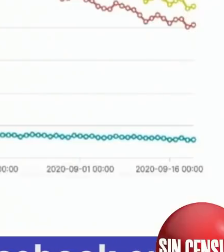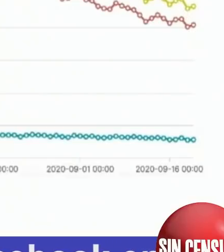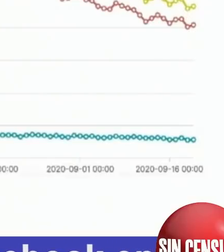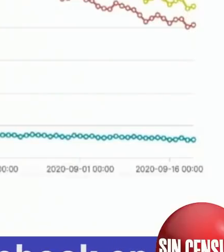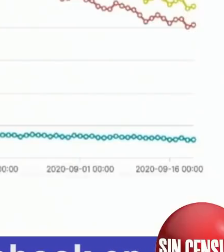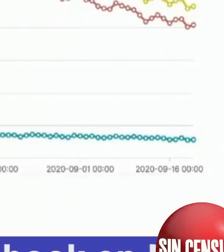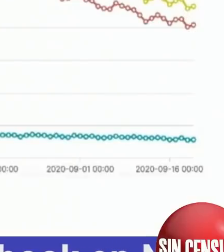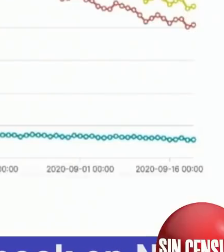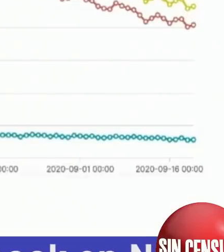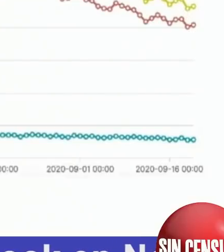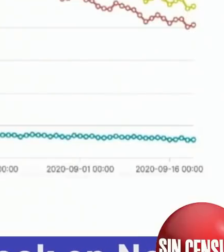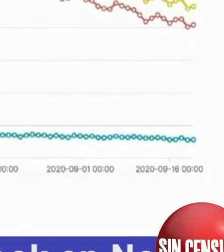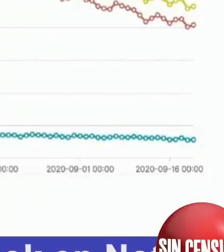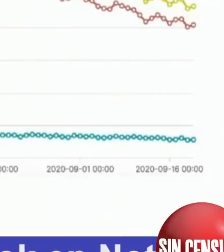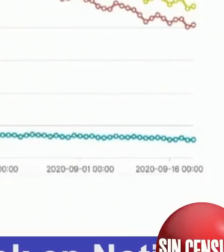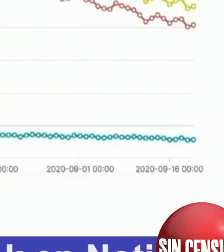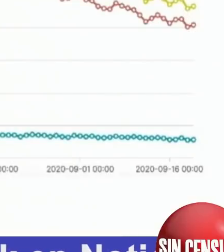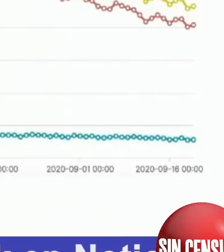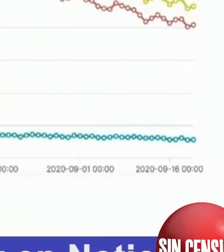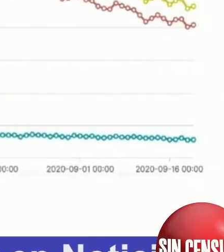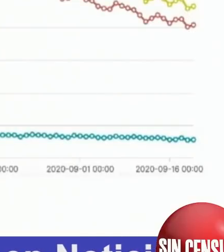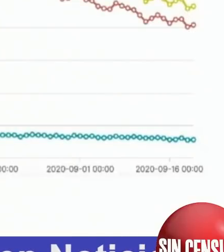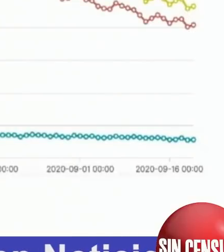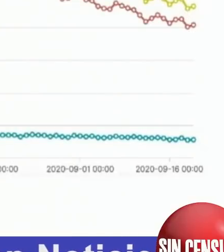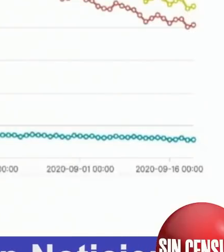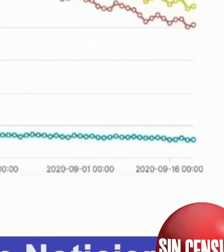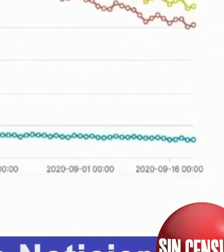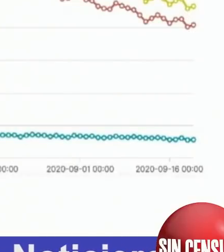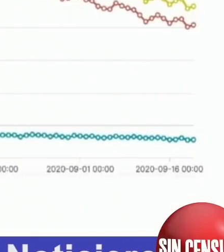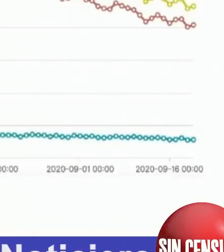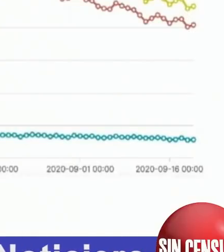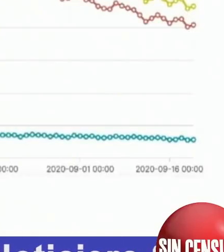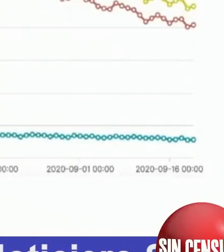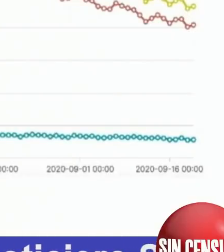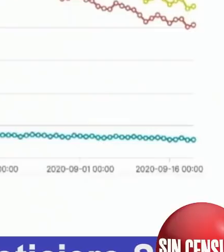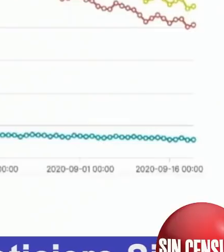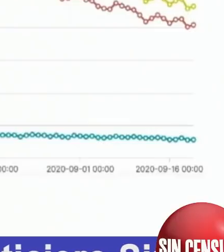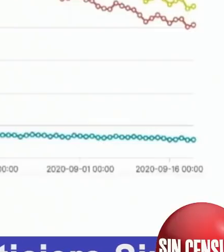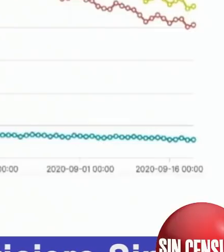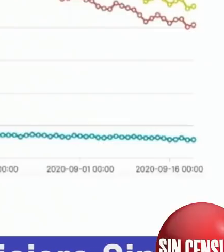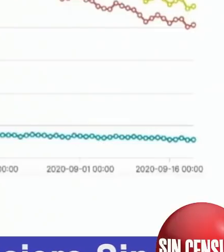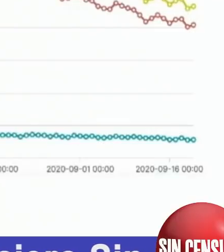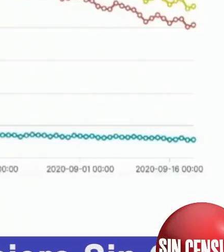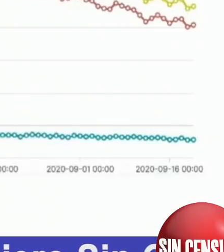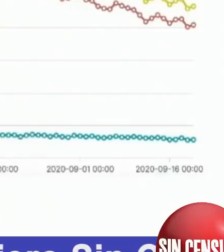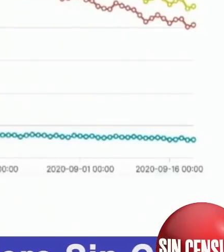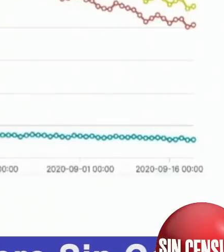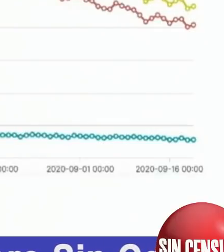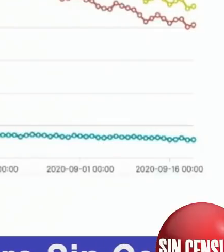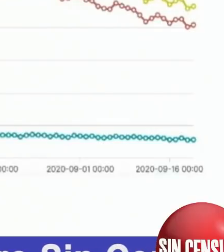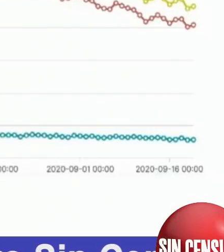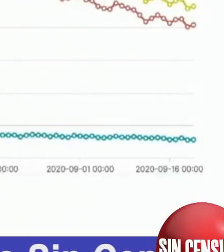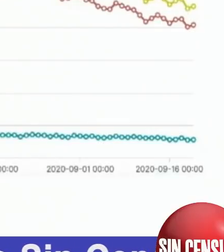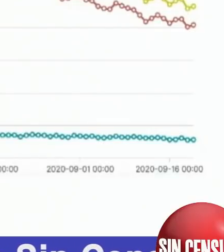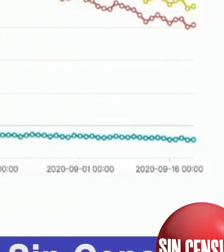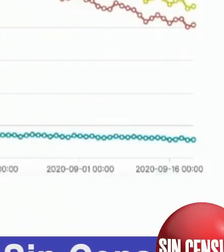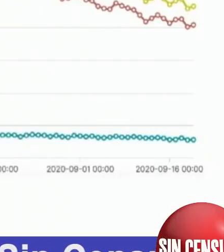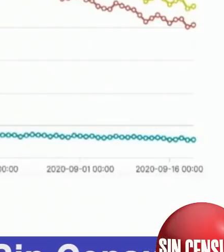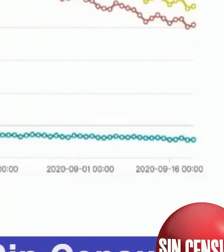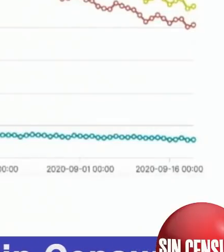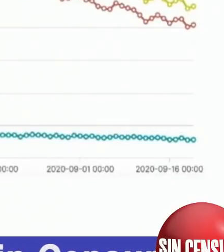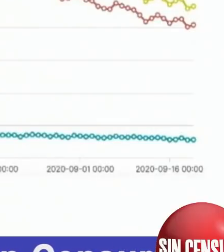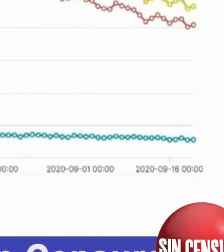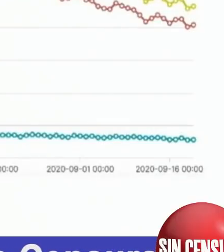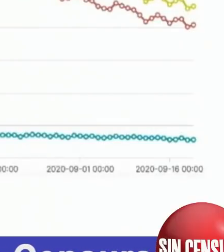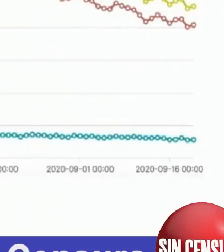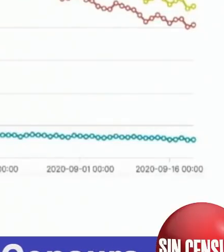en septiembre, cerca del 22 de septiembre. Y lo que vemos es que hay 3 líneas. La de hasta abajo son